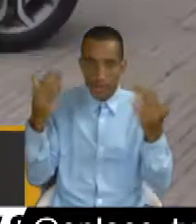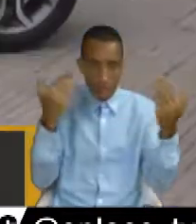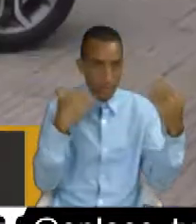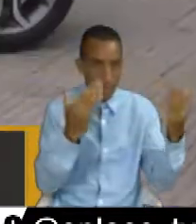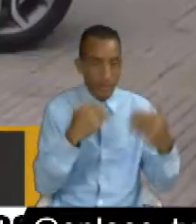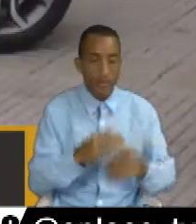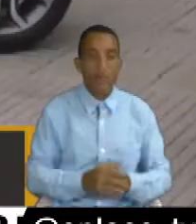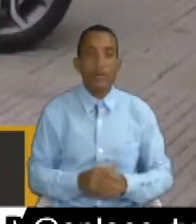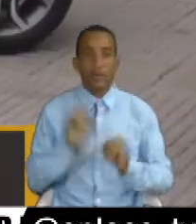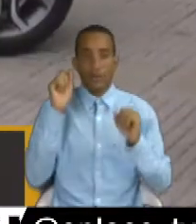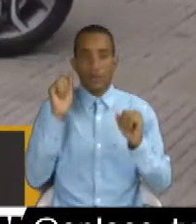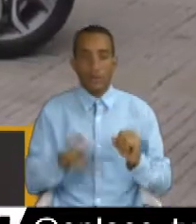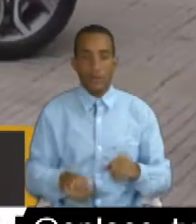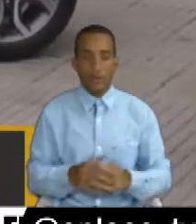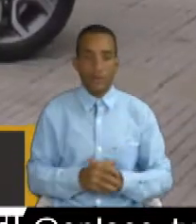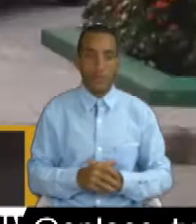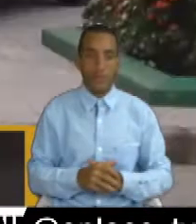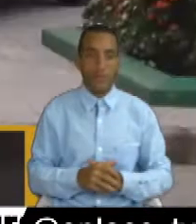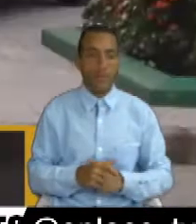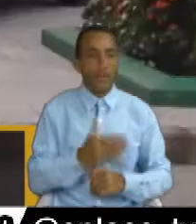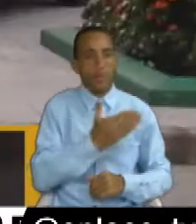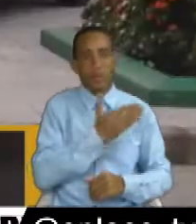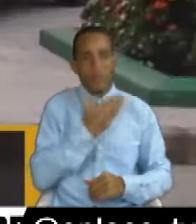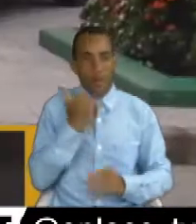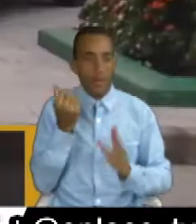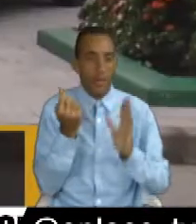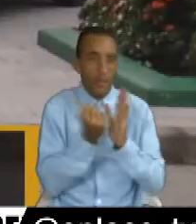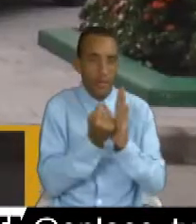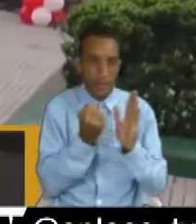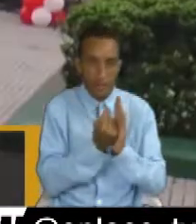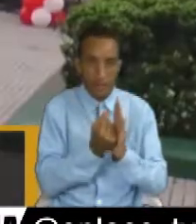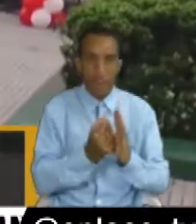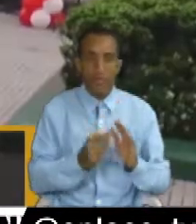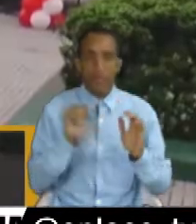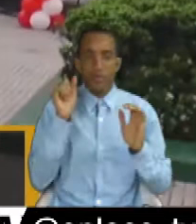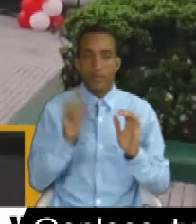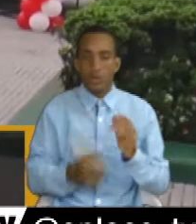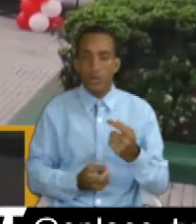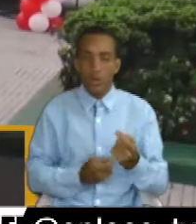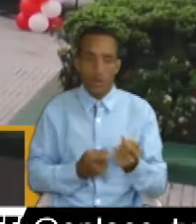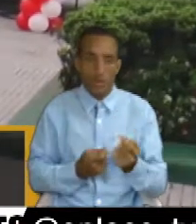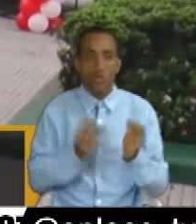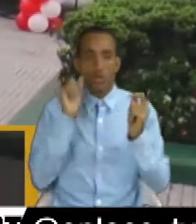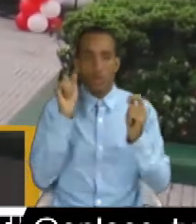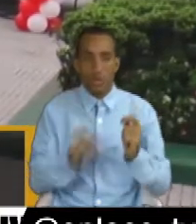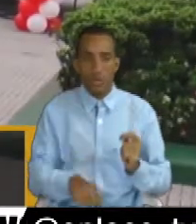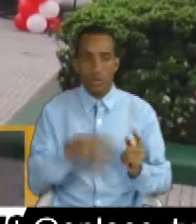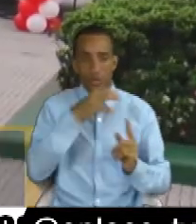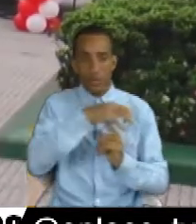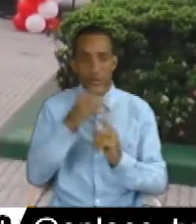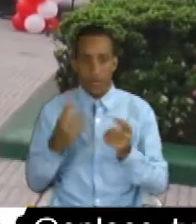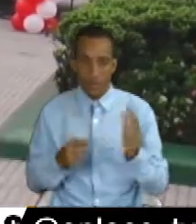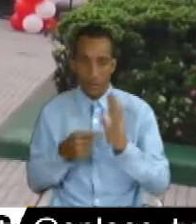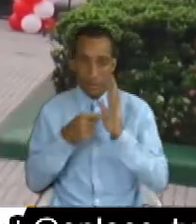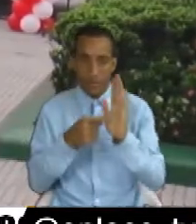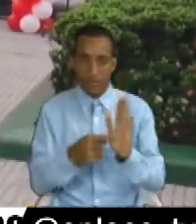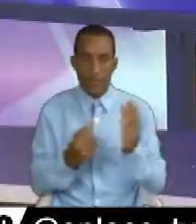y Empresarial San Silvestre. Las mejores marcas, la mejor opción de compra y cerca a todos. Expocar Centro Comercial San